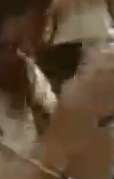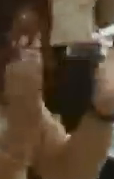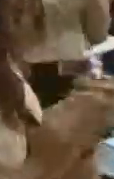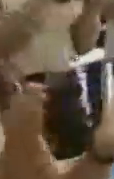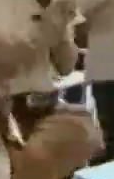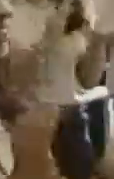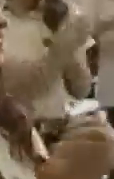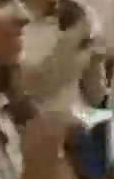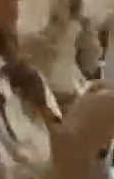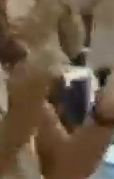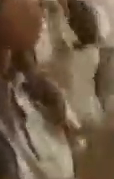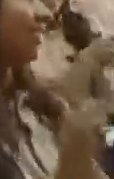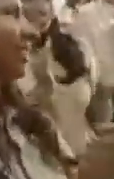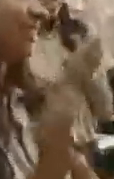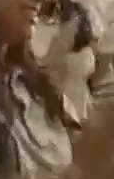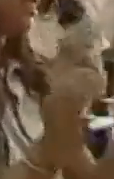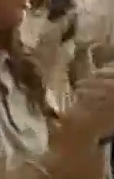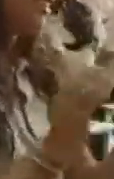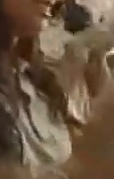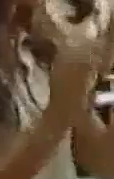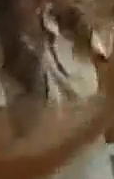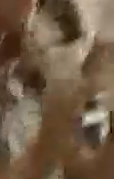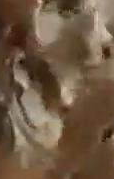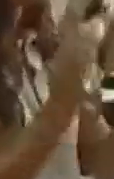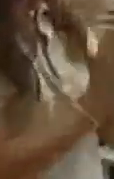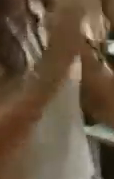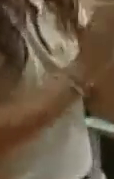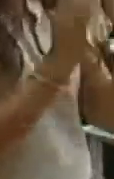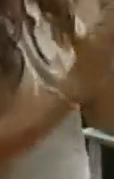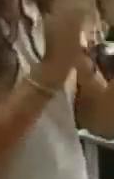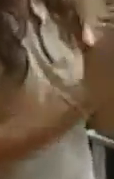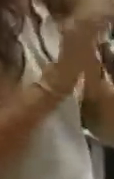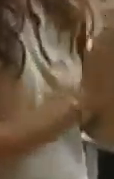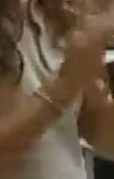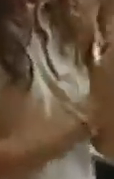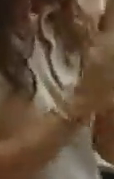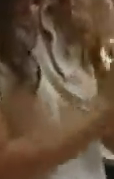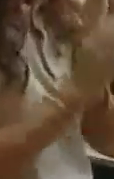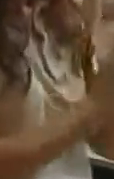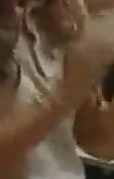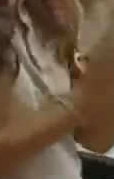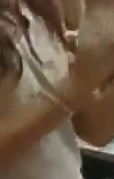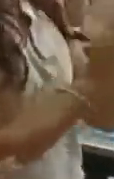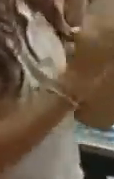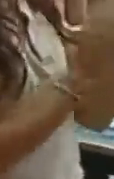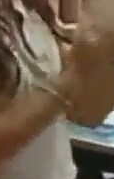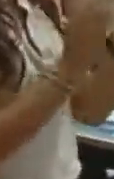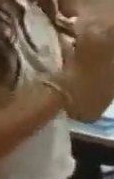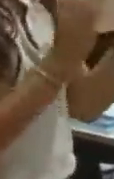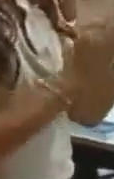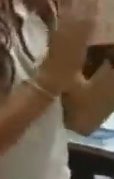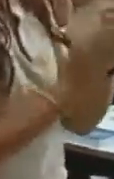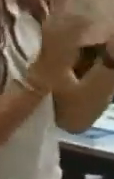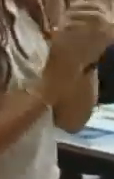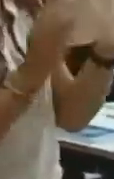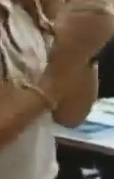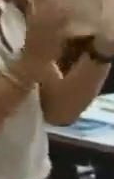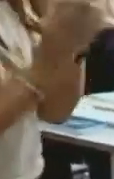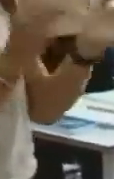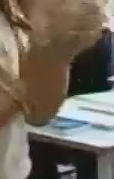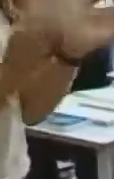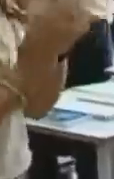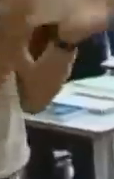Estarán recibiendo su tableta. Educación de calidad y gratuita, solo